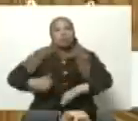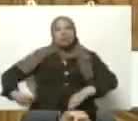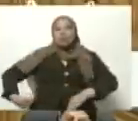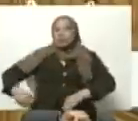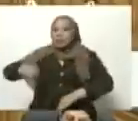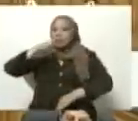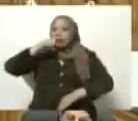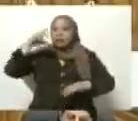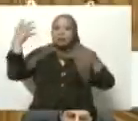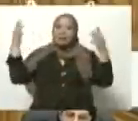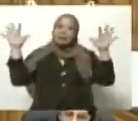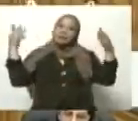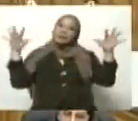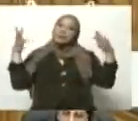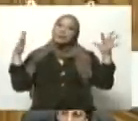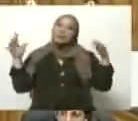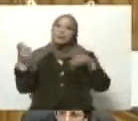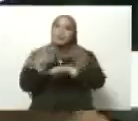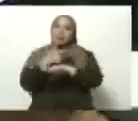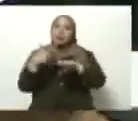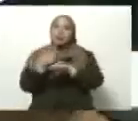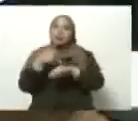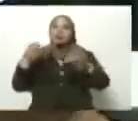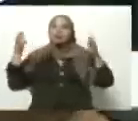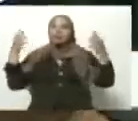Maduro y todo el equipo de gobierno.